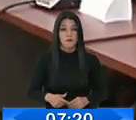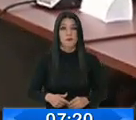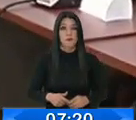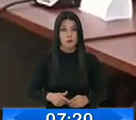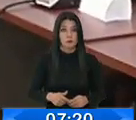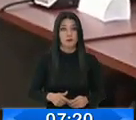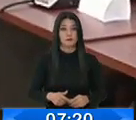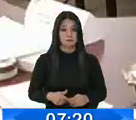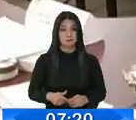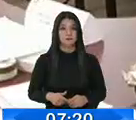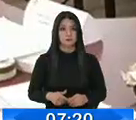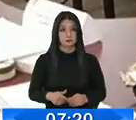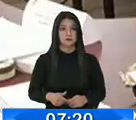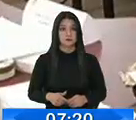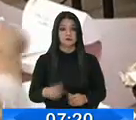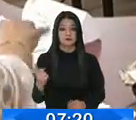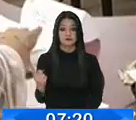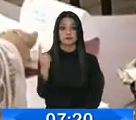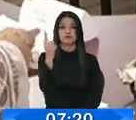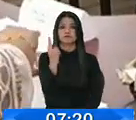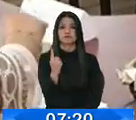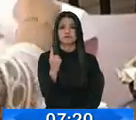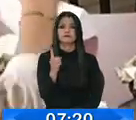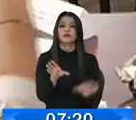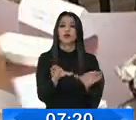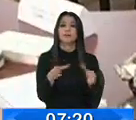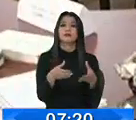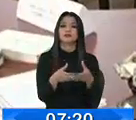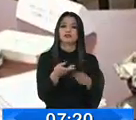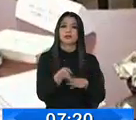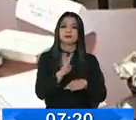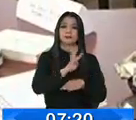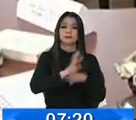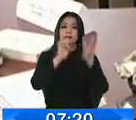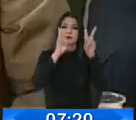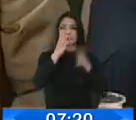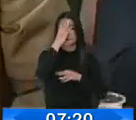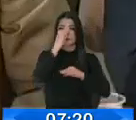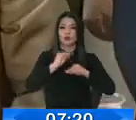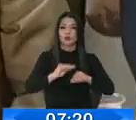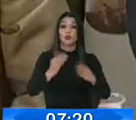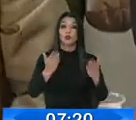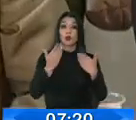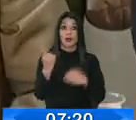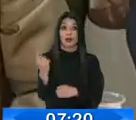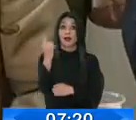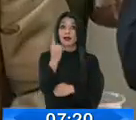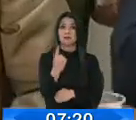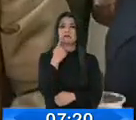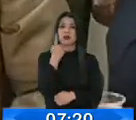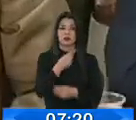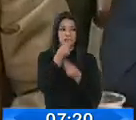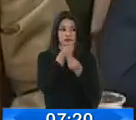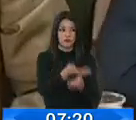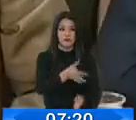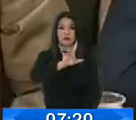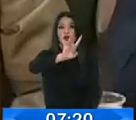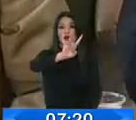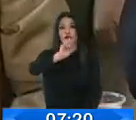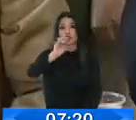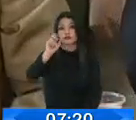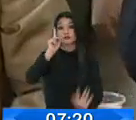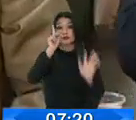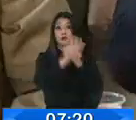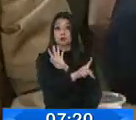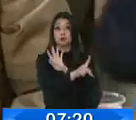Esta vez sí compareció ante la Comisión Legislativa de Educación en Guayaquil para informar que de las 800